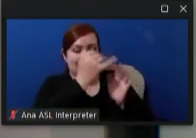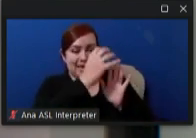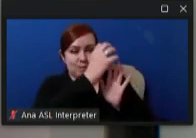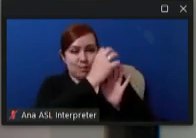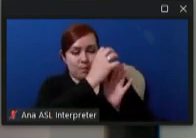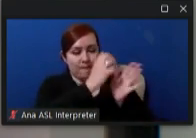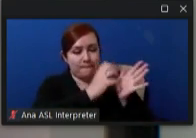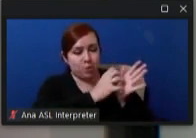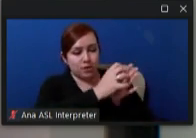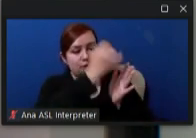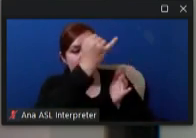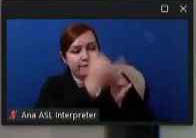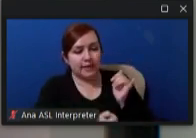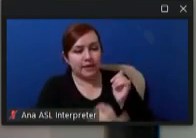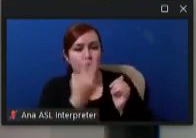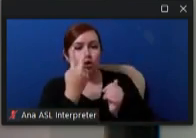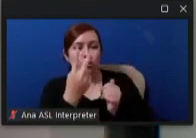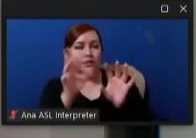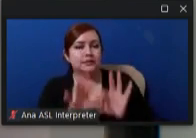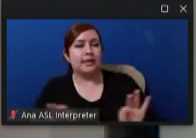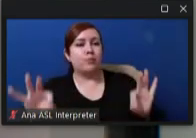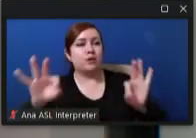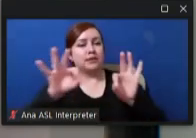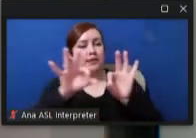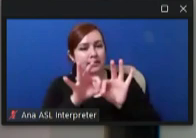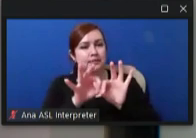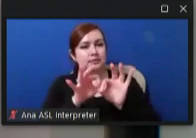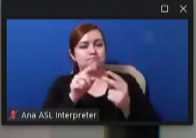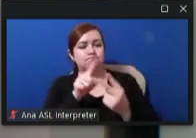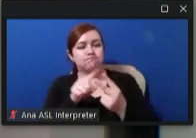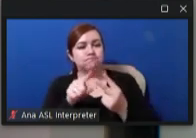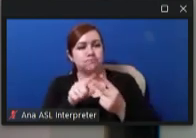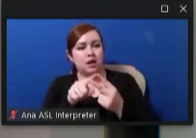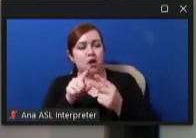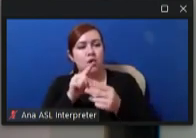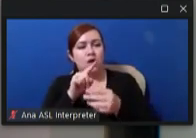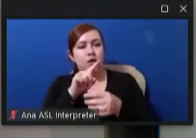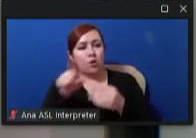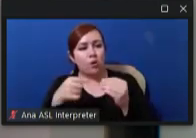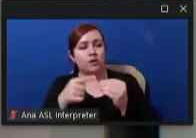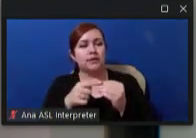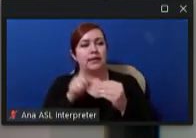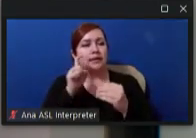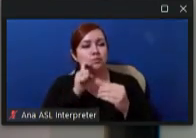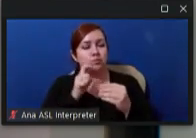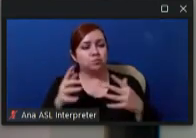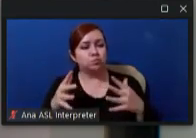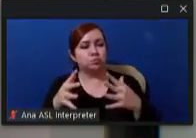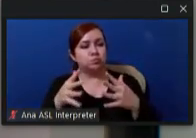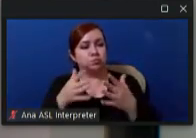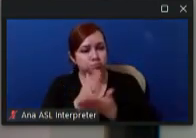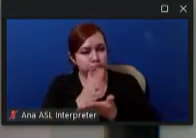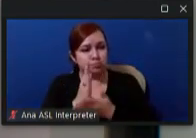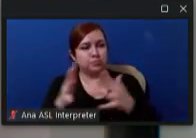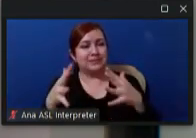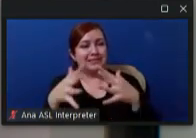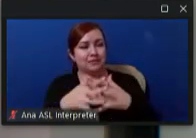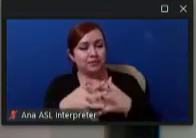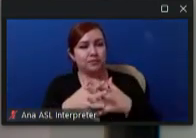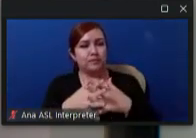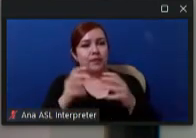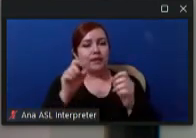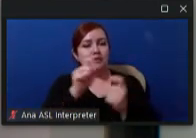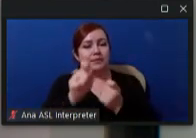dos importantes normativas relacionadas con la salud sexual y reproductiva que incorporan apartados específicos para abordar de